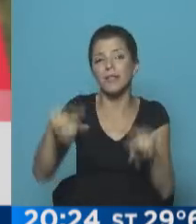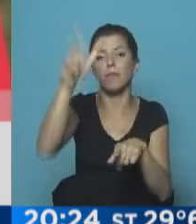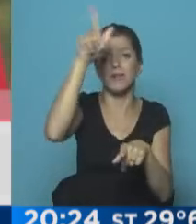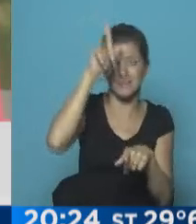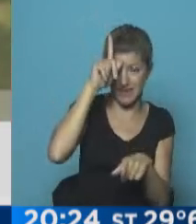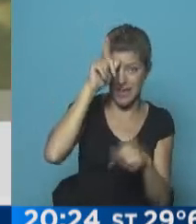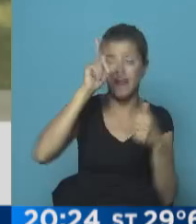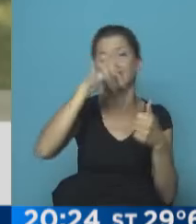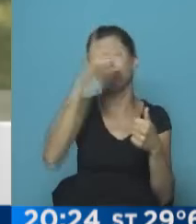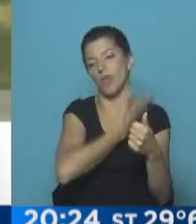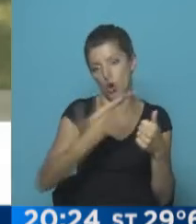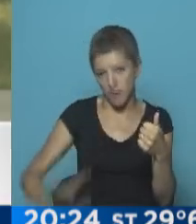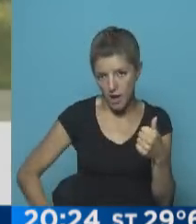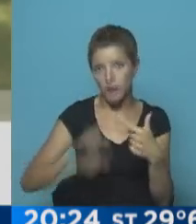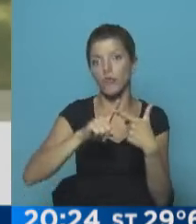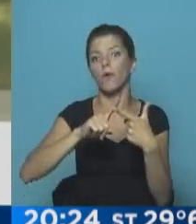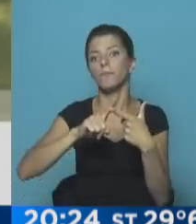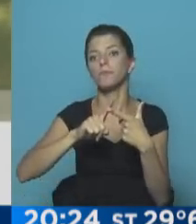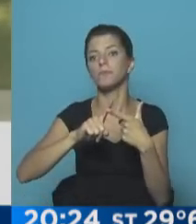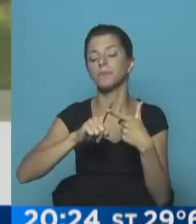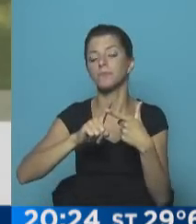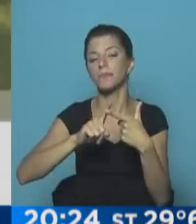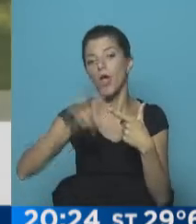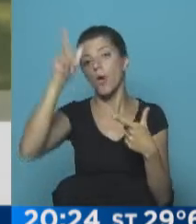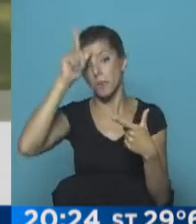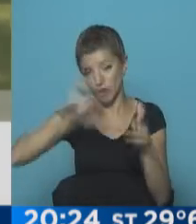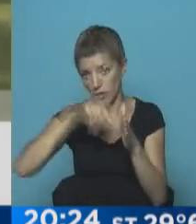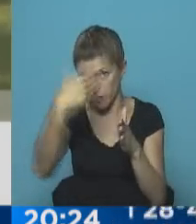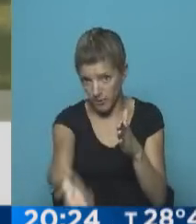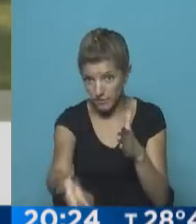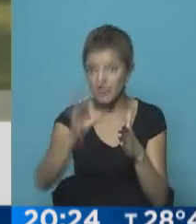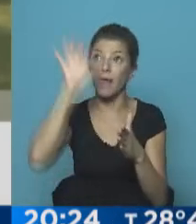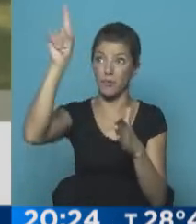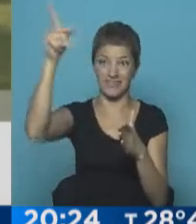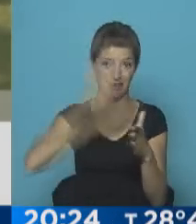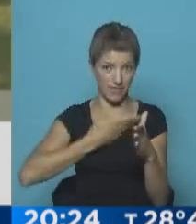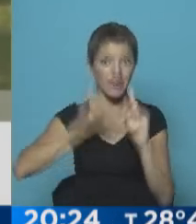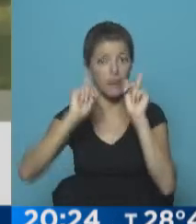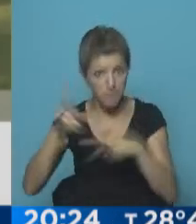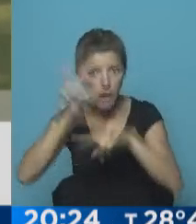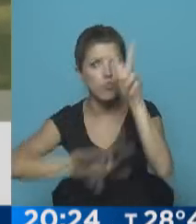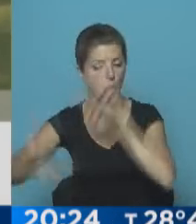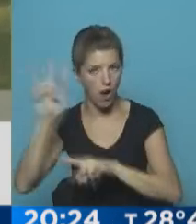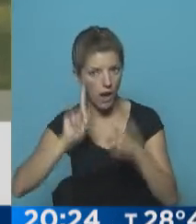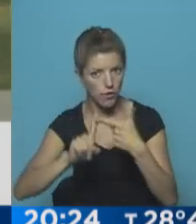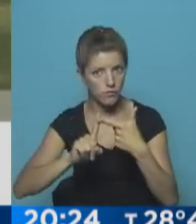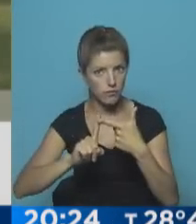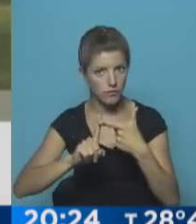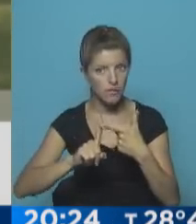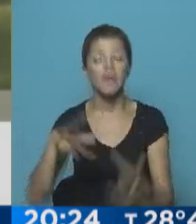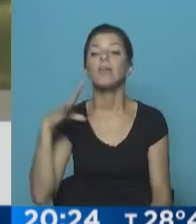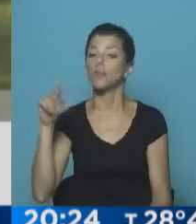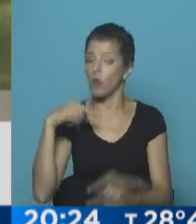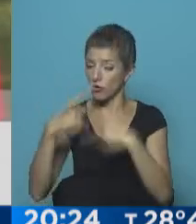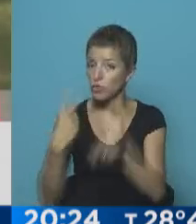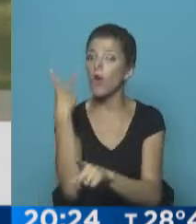las fuerzas federales, los efectivos de la provincia que se comprometieron con la tarea de buscarlos, y tenemos todavía dos oficiales